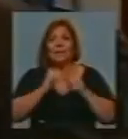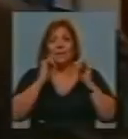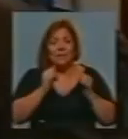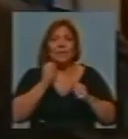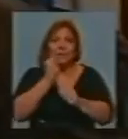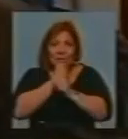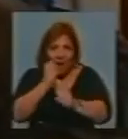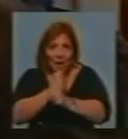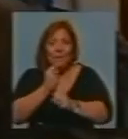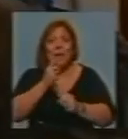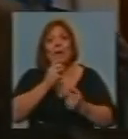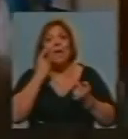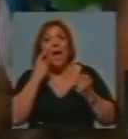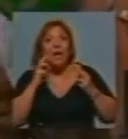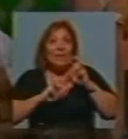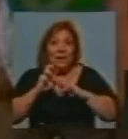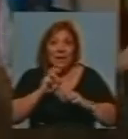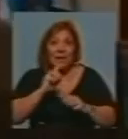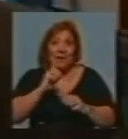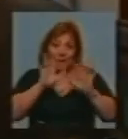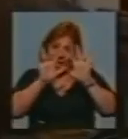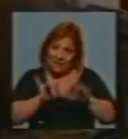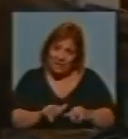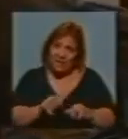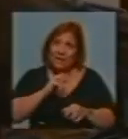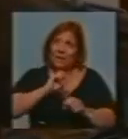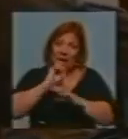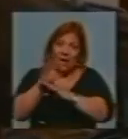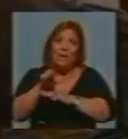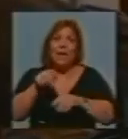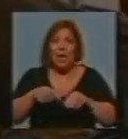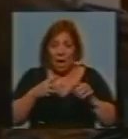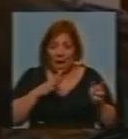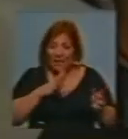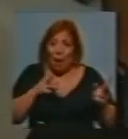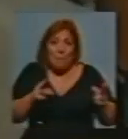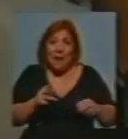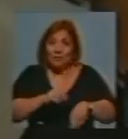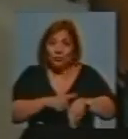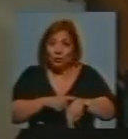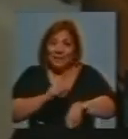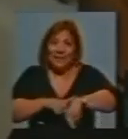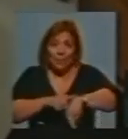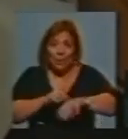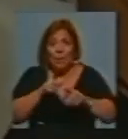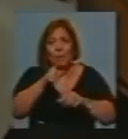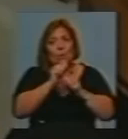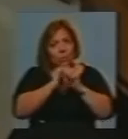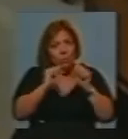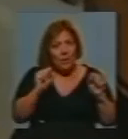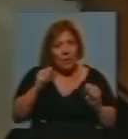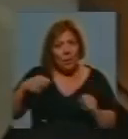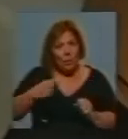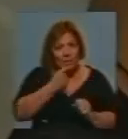se está trabajando en la respuesta. ¿En forma escrita? En forma escrita y estamos en plazo para hacerlo. Bien, esto pudo haber llevado a